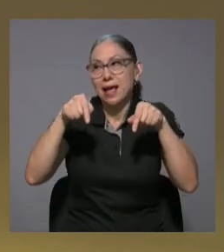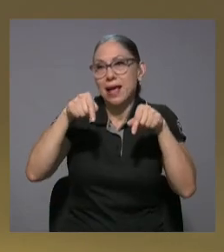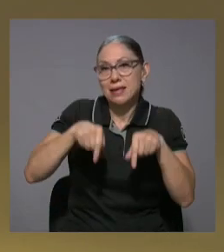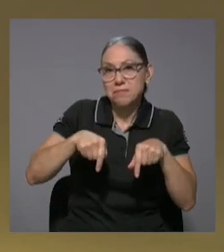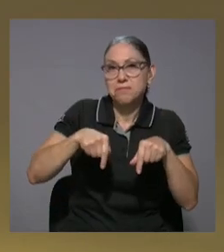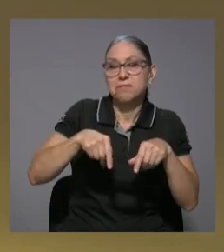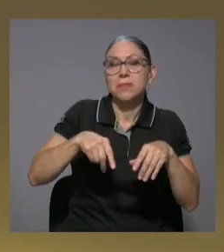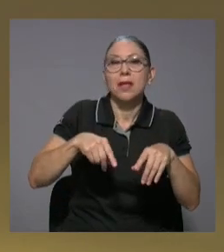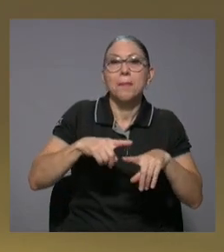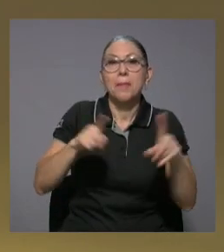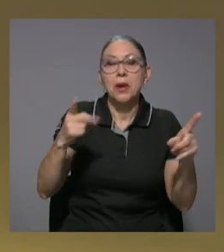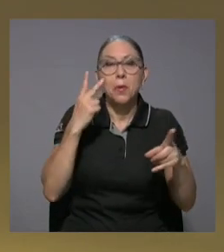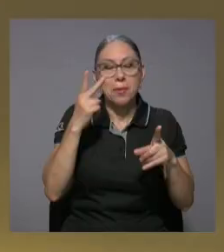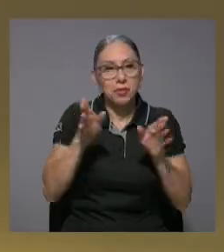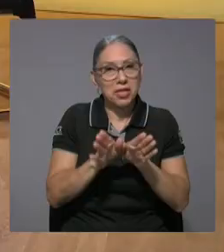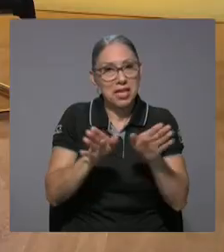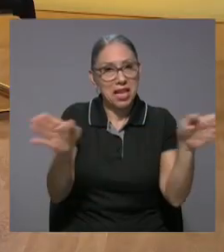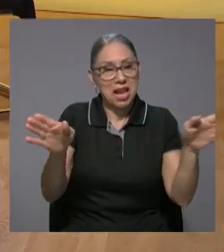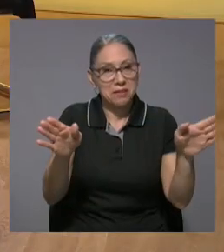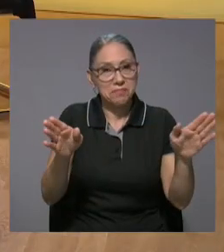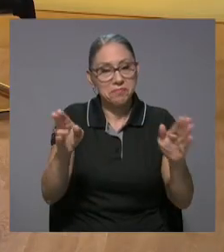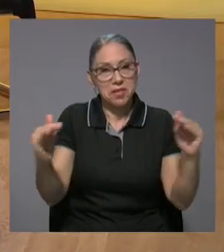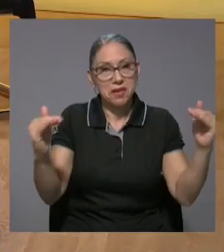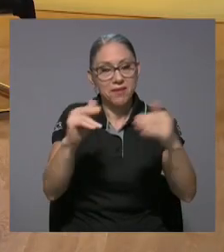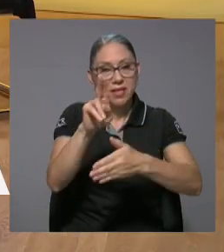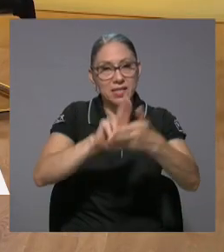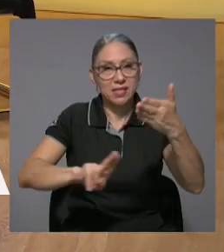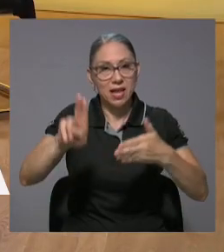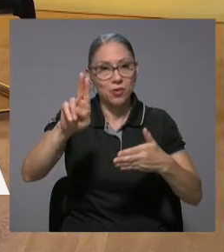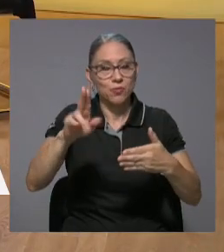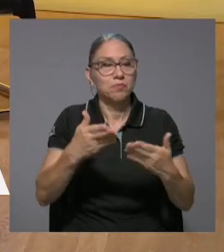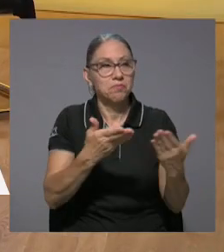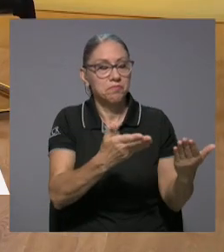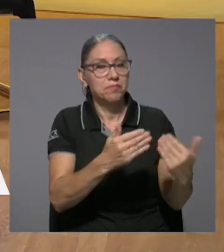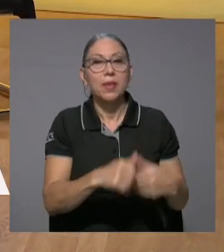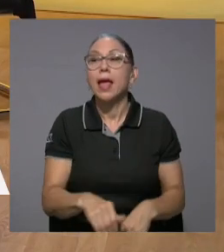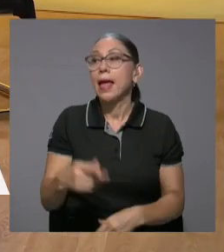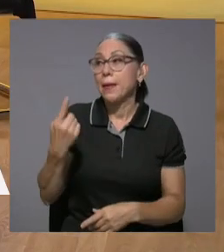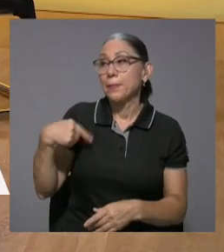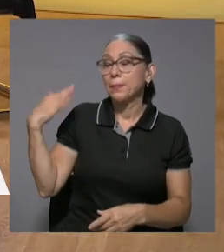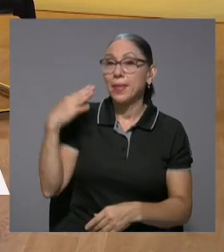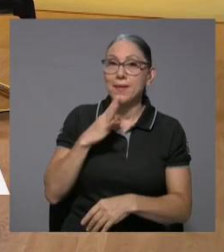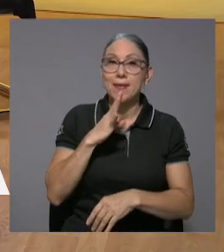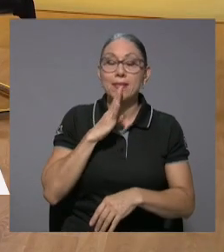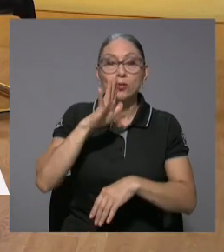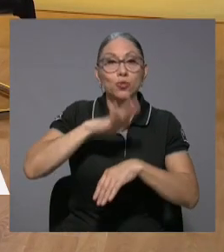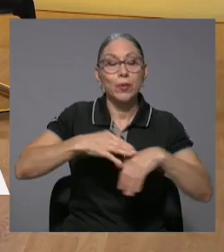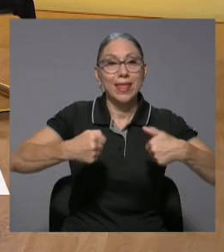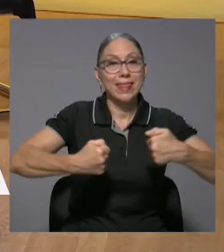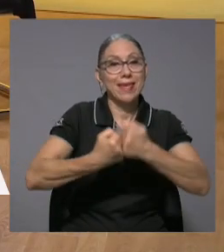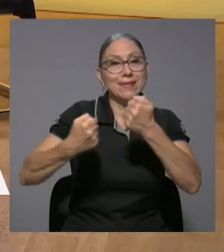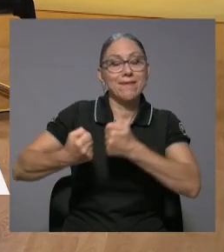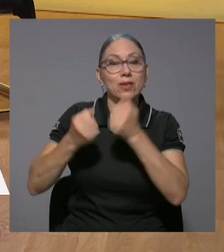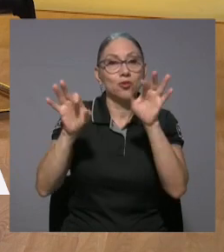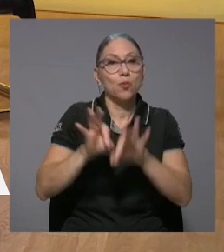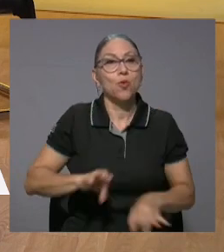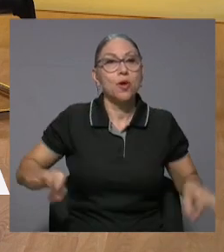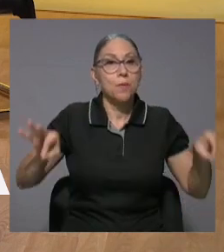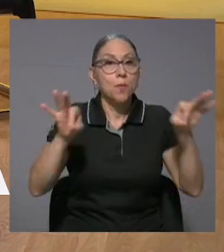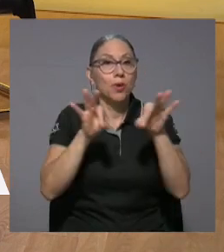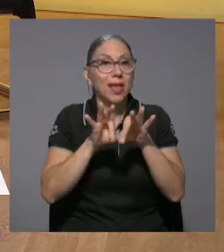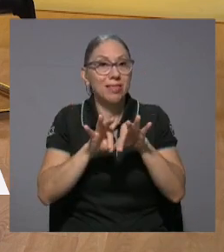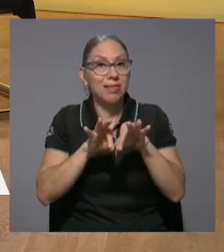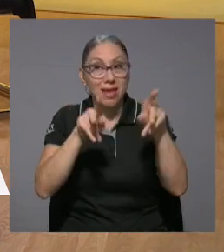Por favor, doña Marcela. Gracias, don Juan. Veníamos comentando entonces que tenemos unos desafíos bien importantes en cobertura, ¿verdad? Costa